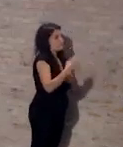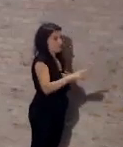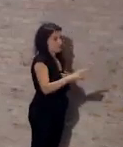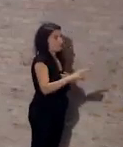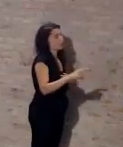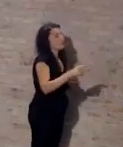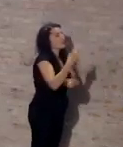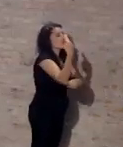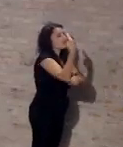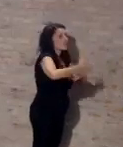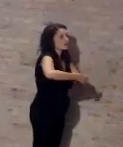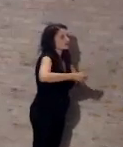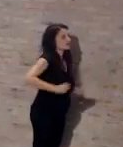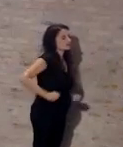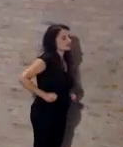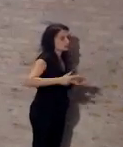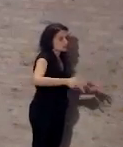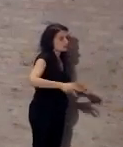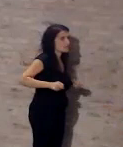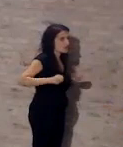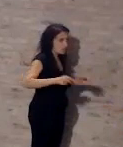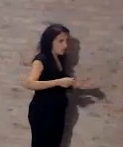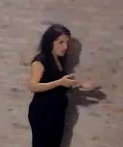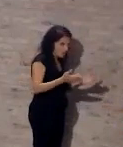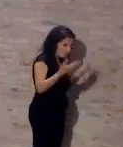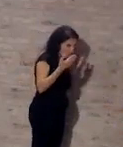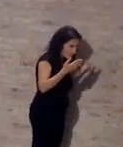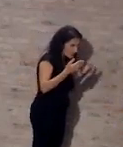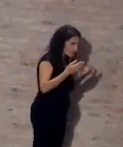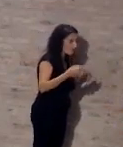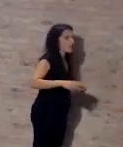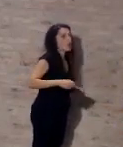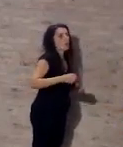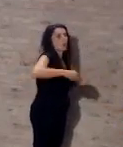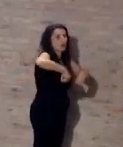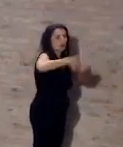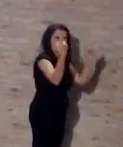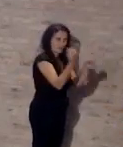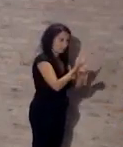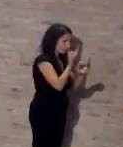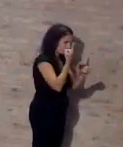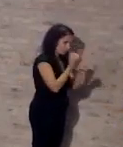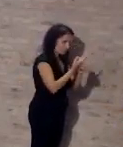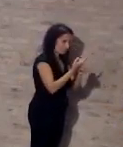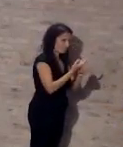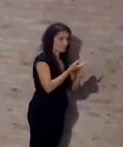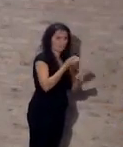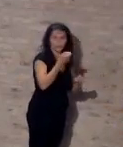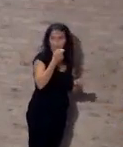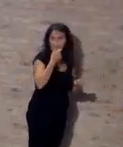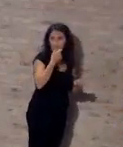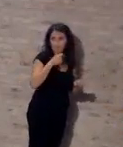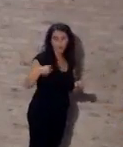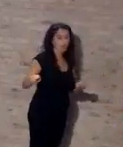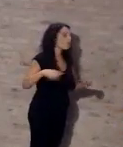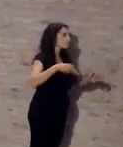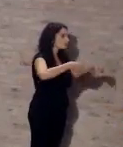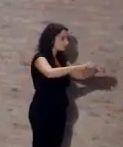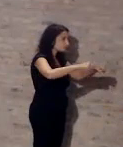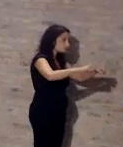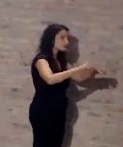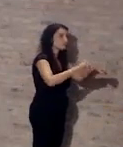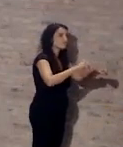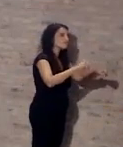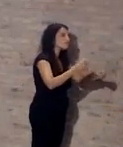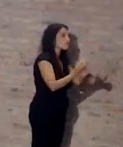los taxis te permiten subir con silla de ruedas no todas las sillas de ruedas sirven para o sea pueden subir a cualquier taxi eh un scoter una silla